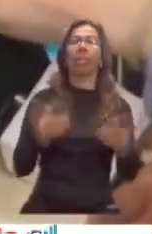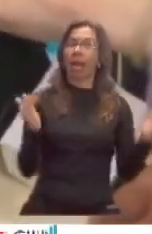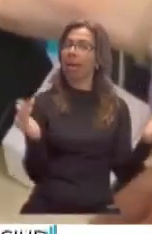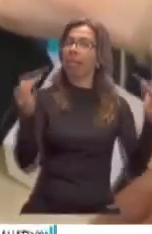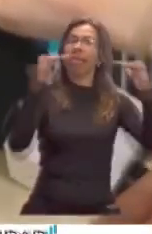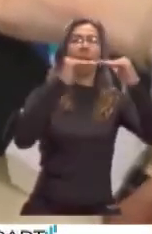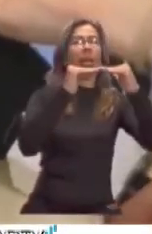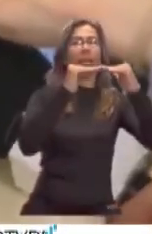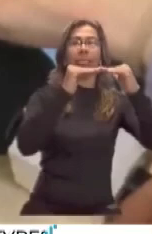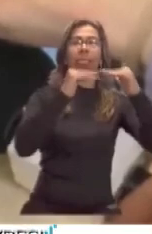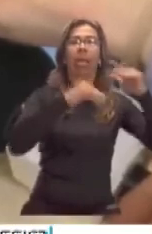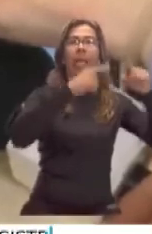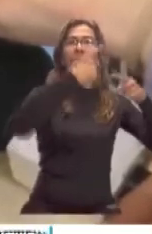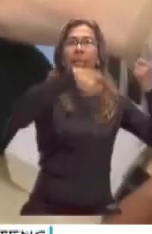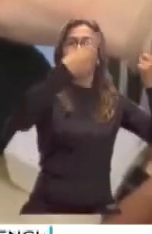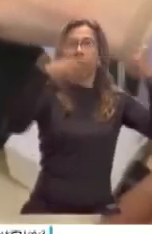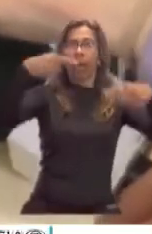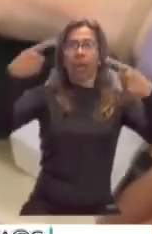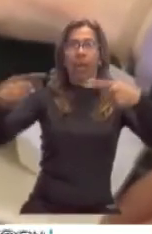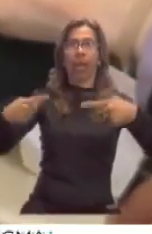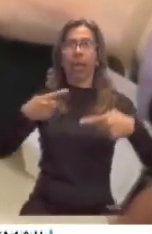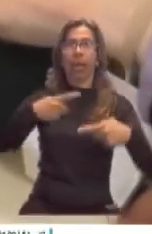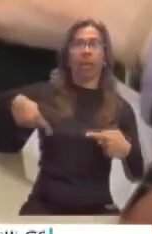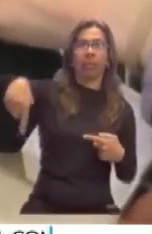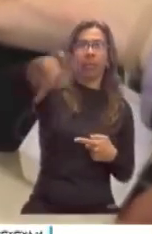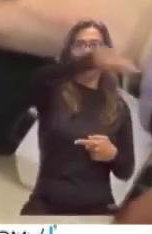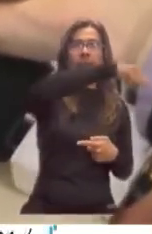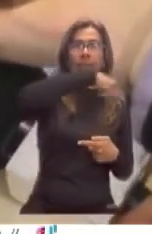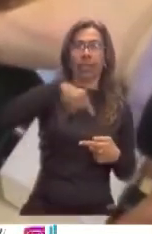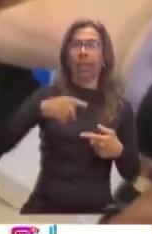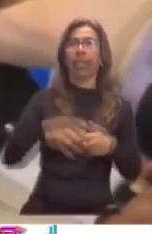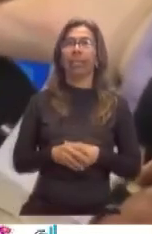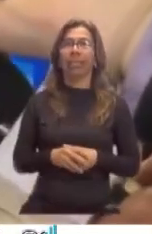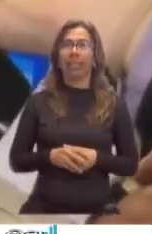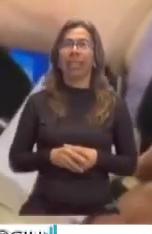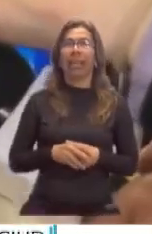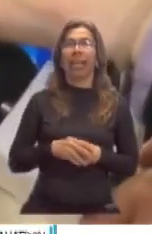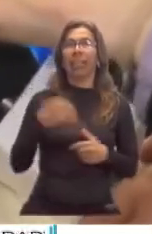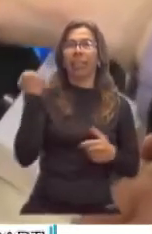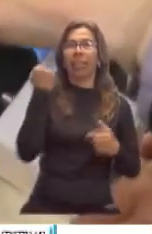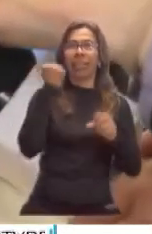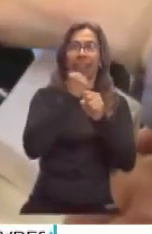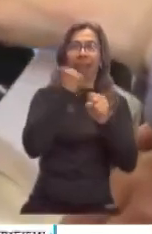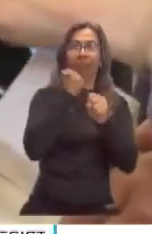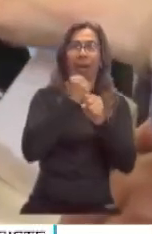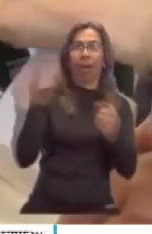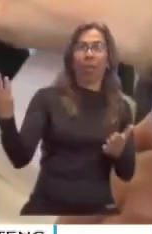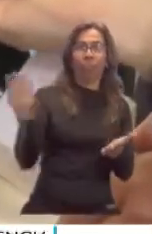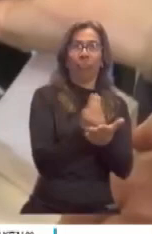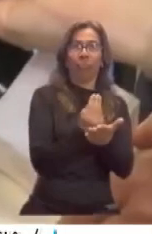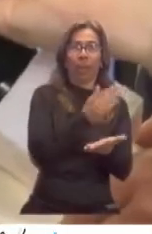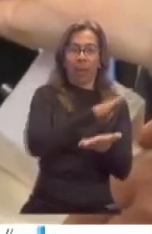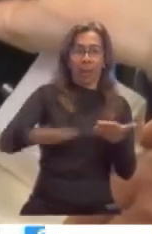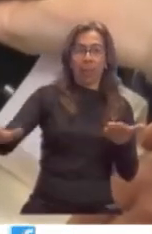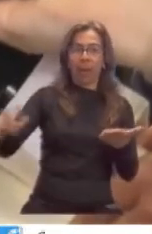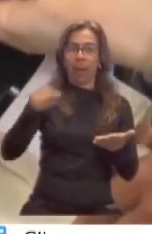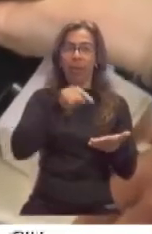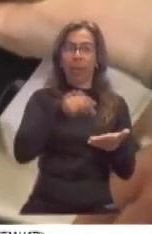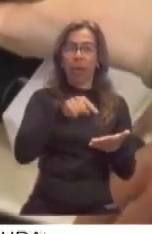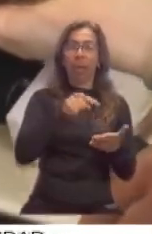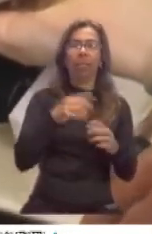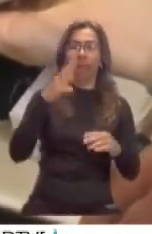la diversidad. Y esto genera estos nuevos empleos que ya deja de ser primero empleo, sino que les da la posibilidad de desarrollarse y